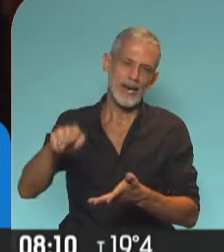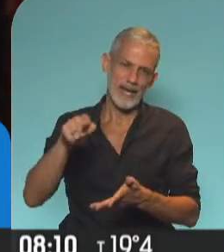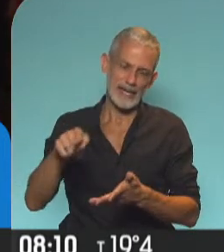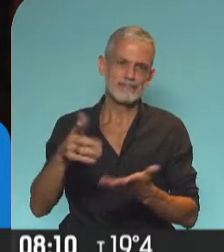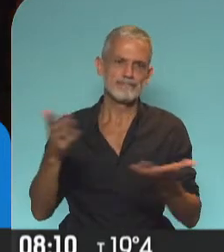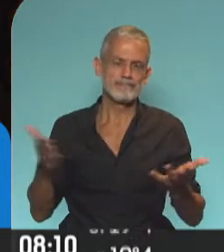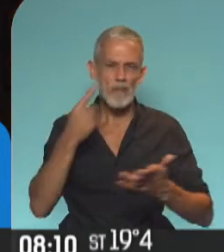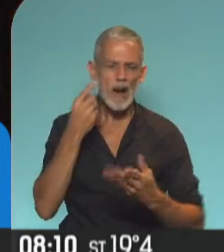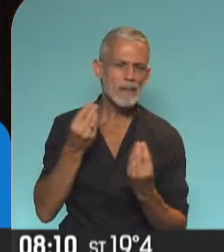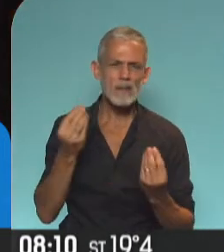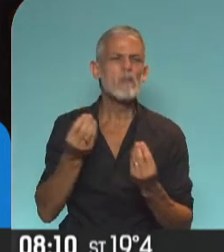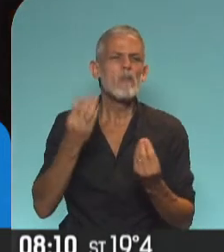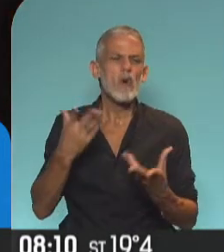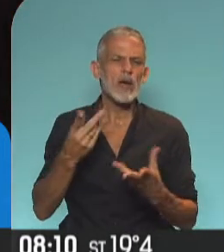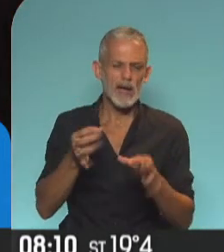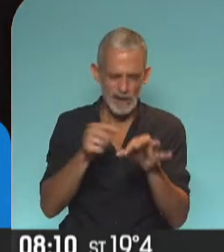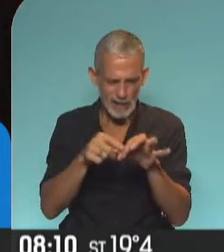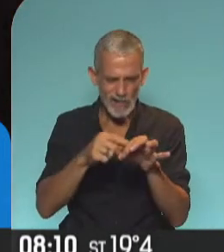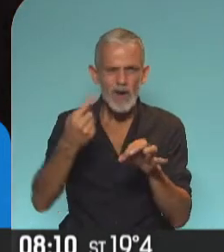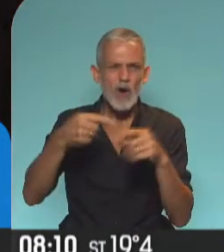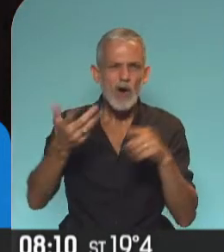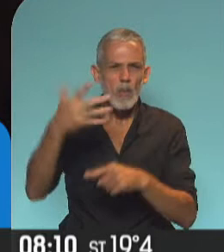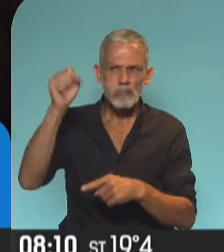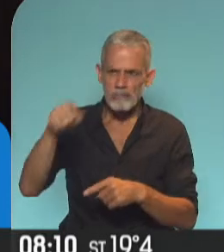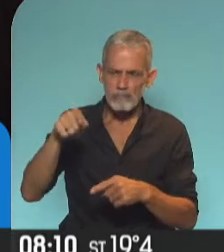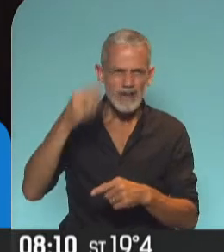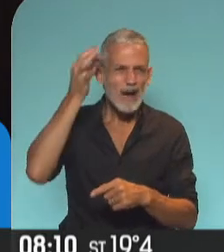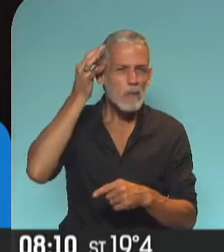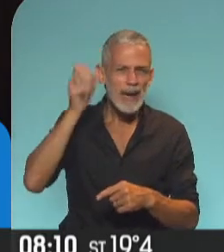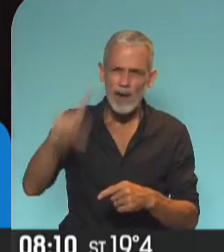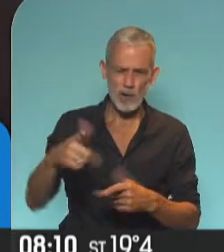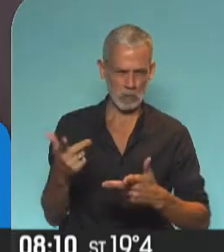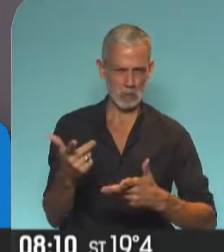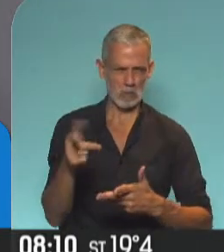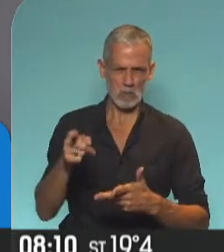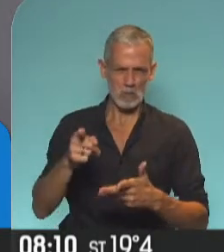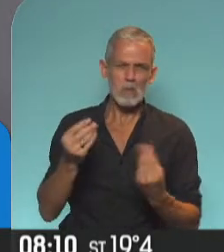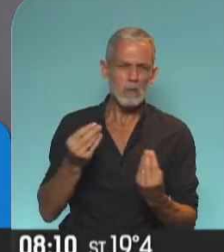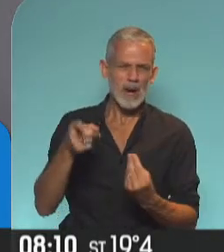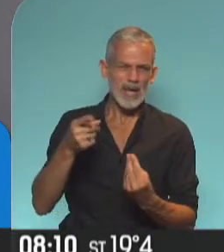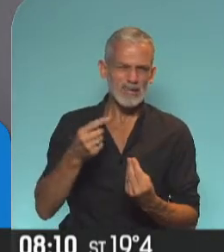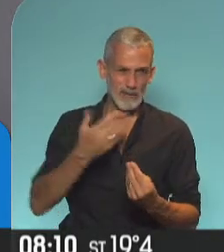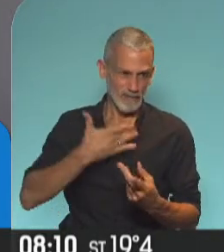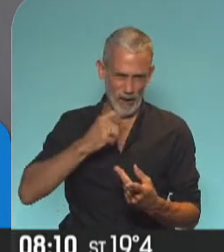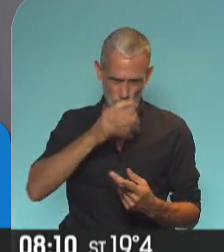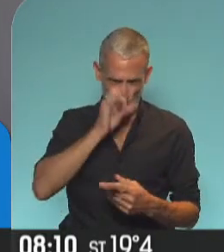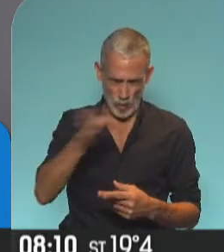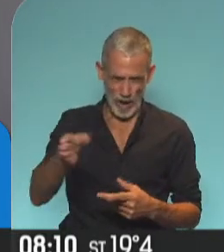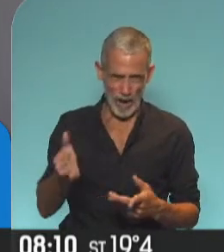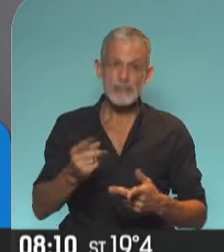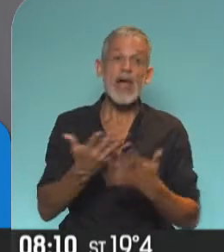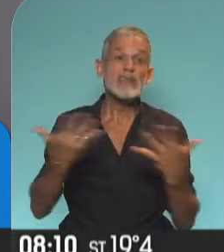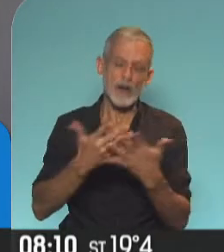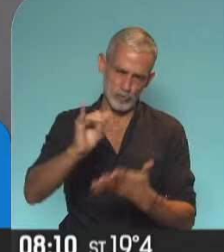para tratar de determinar ¿por qué esos elementos estaban en ese lugar cuando no debieron haber estado? ¿Es tarde? Sí, es